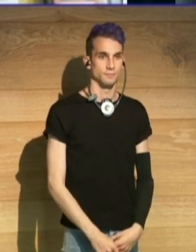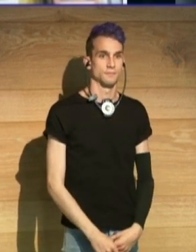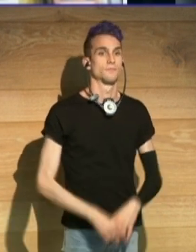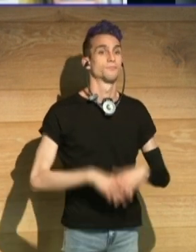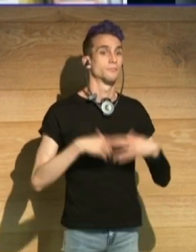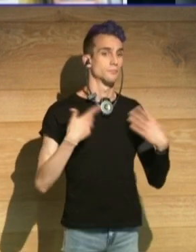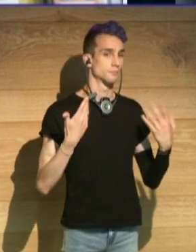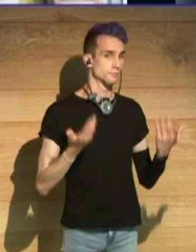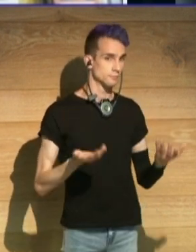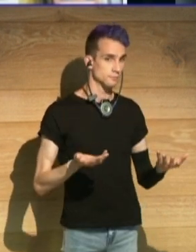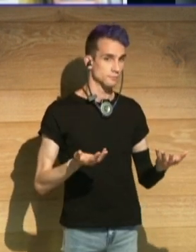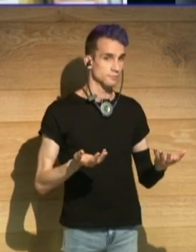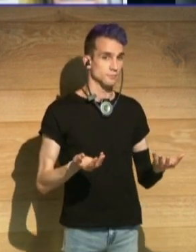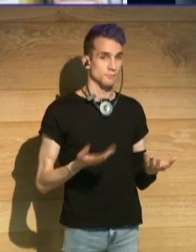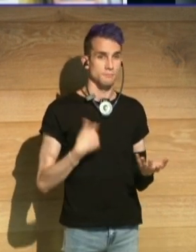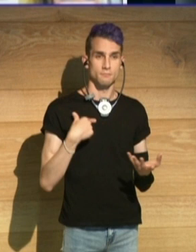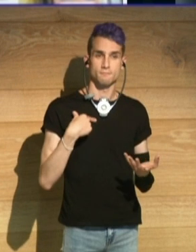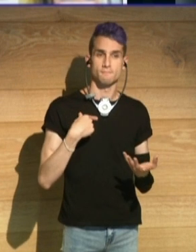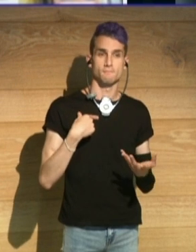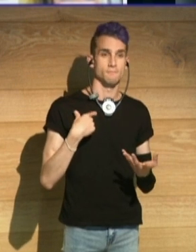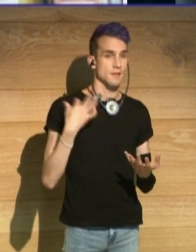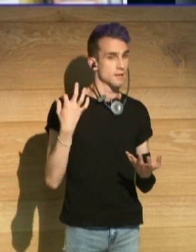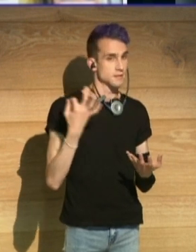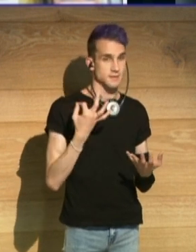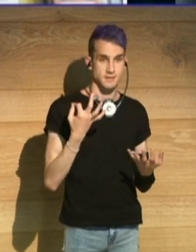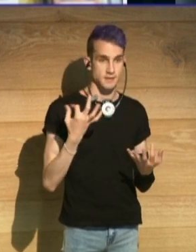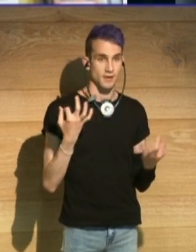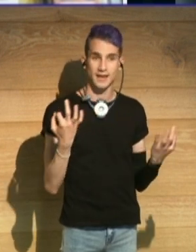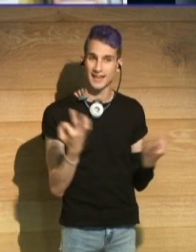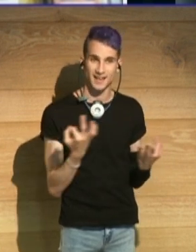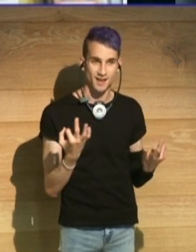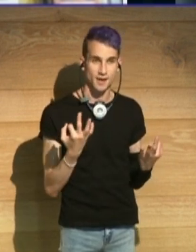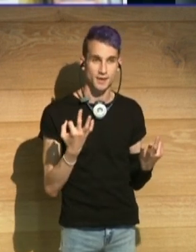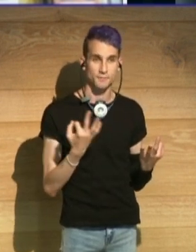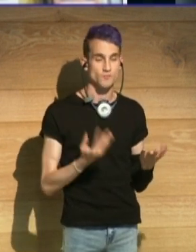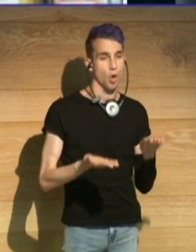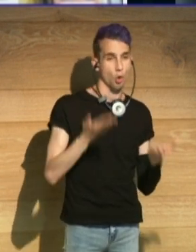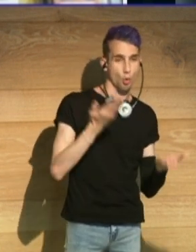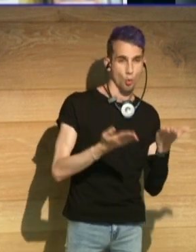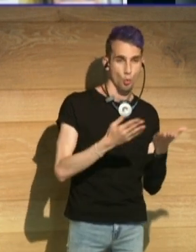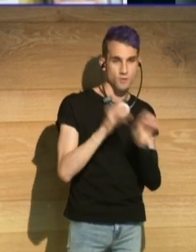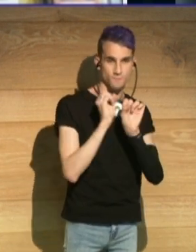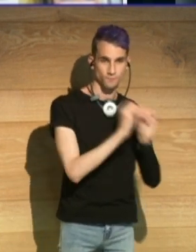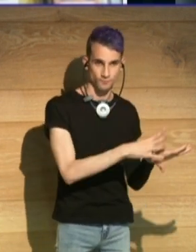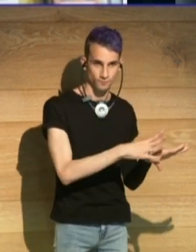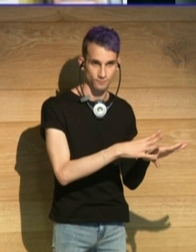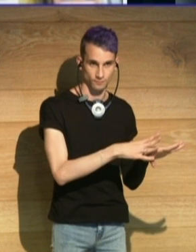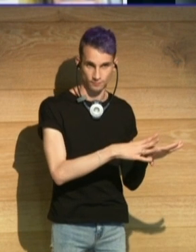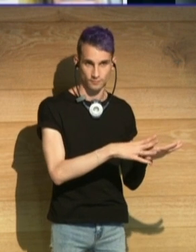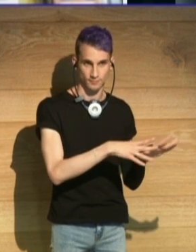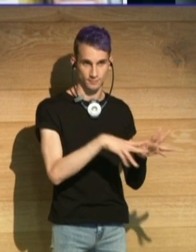Así que tenía que renunciar a ese juicio preconstituido